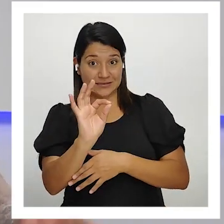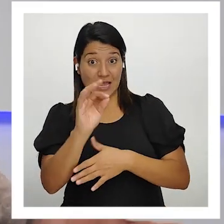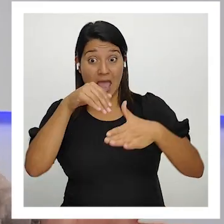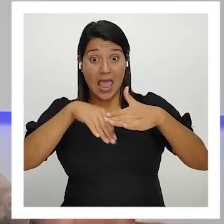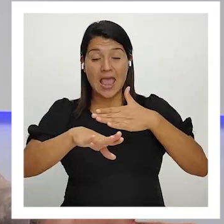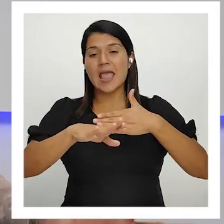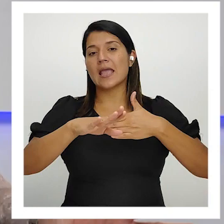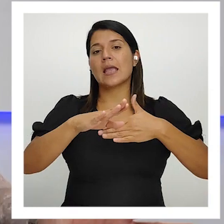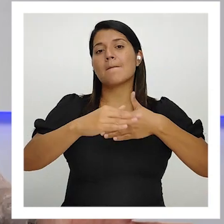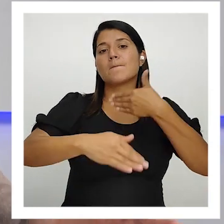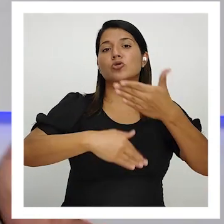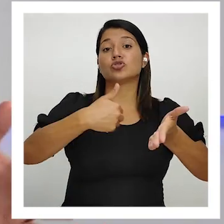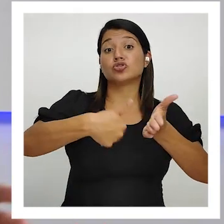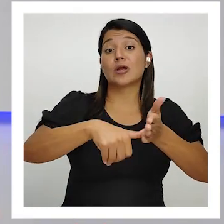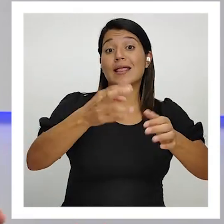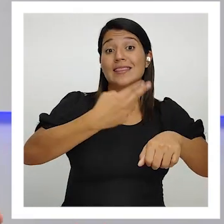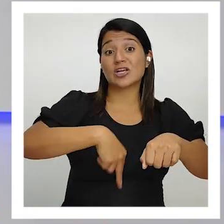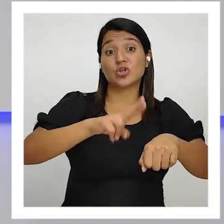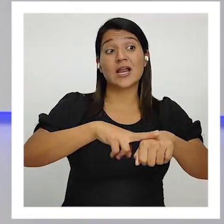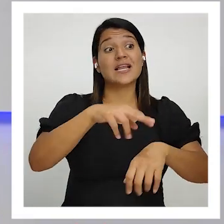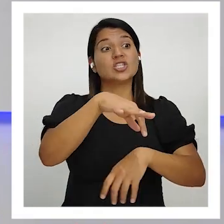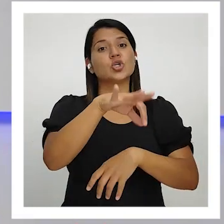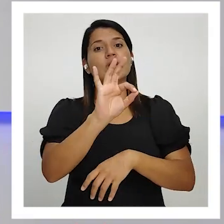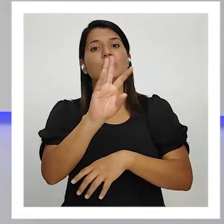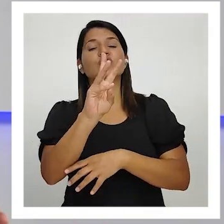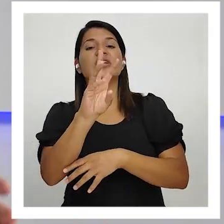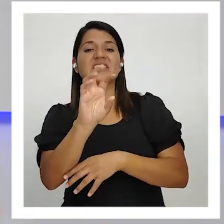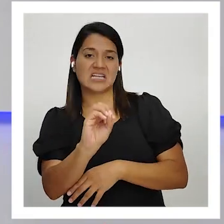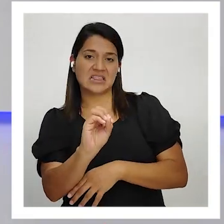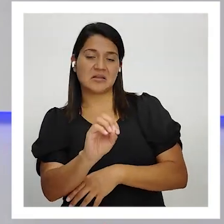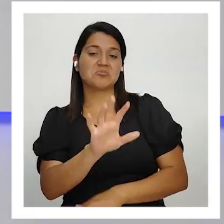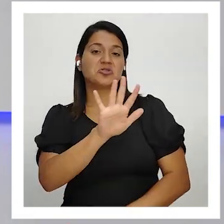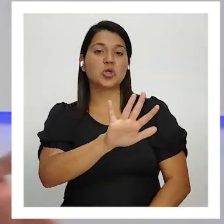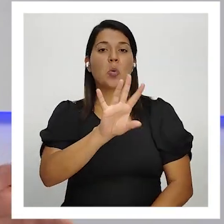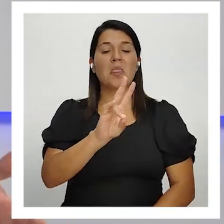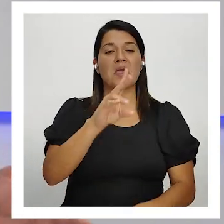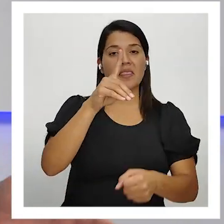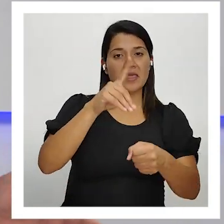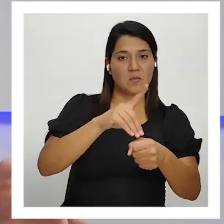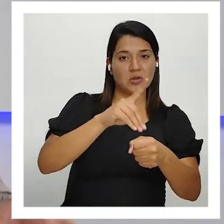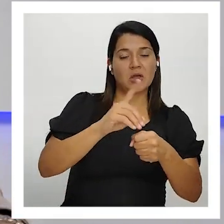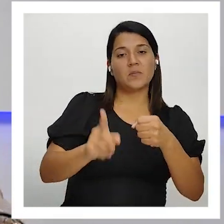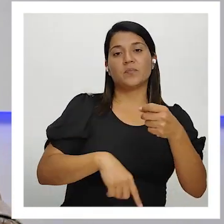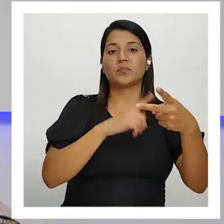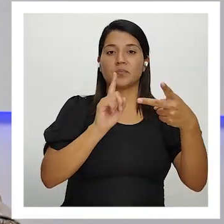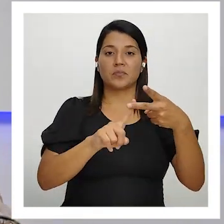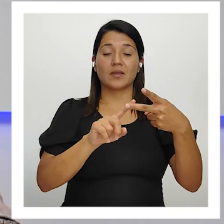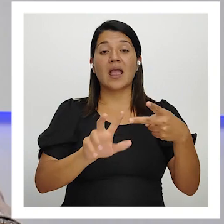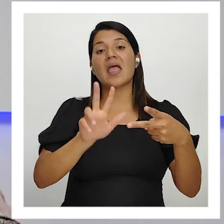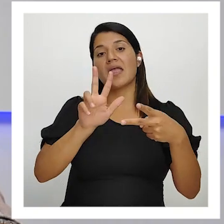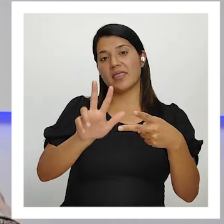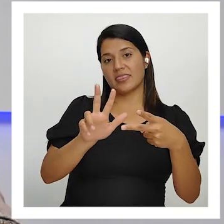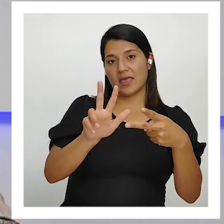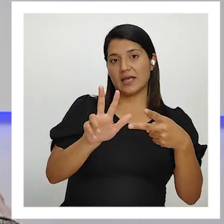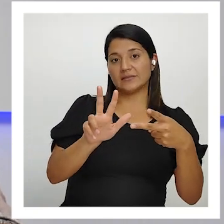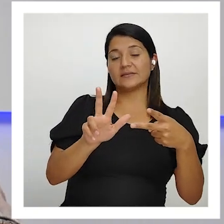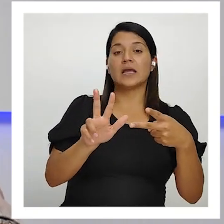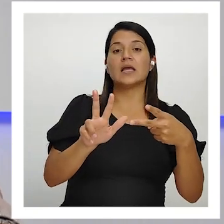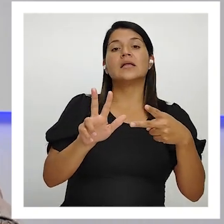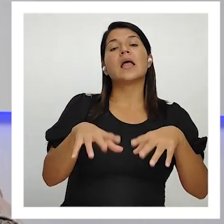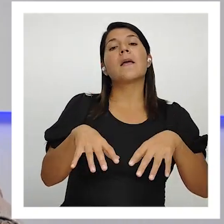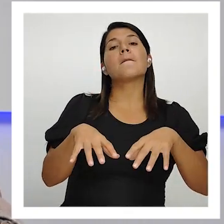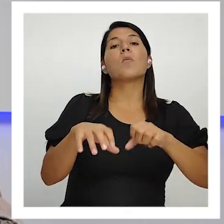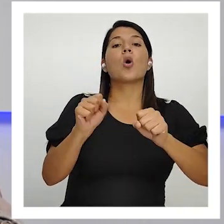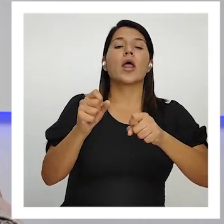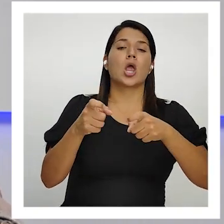son 60 cargos, 57 diputaciones y los 3 cargos de la nómina del Poder Ejecutivo. En este caso son